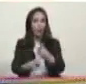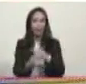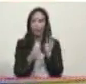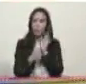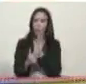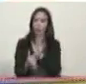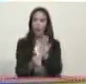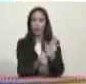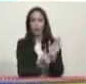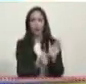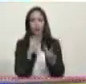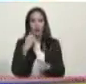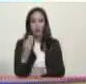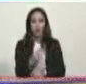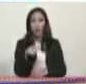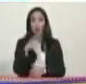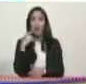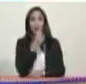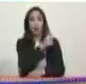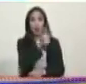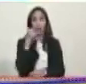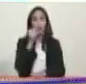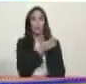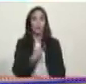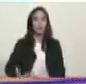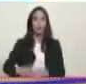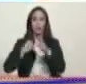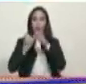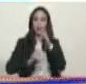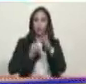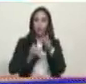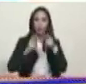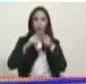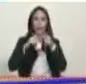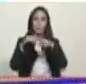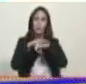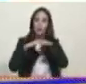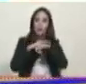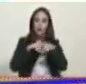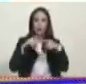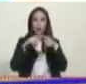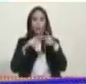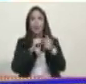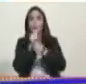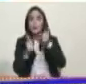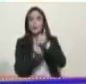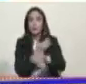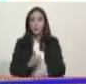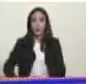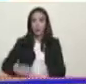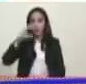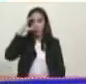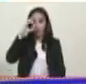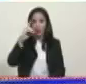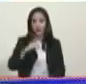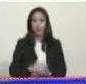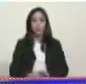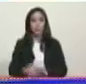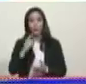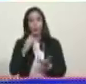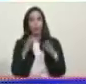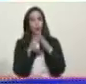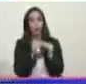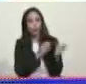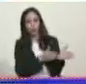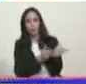compañeros viceministros, presidentes de institutos, ministros, vicepresidenta, en primer lugar los